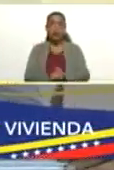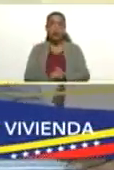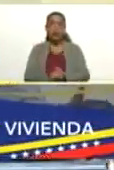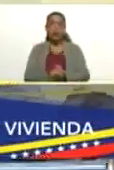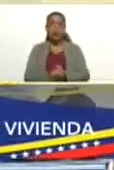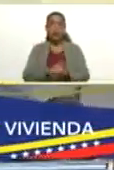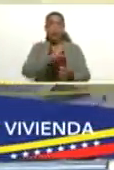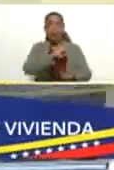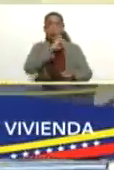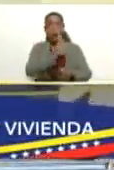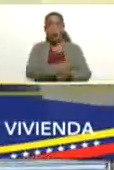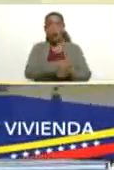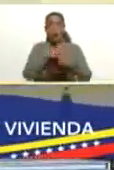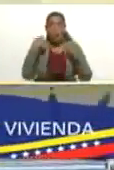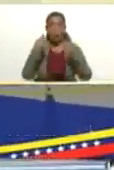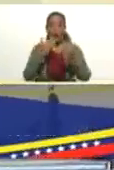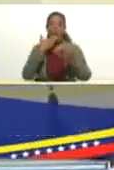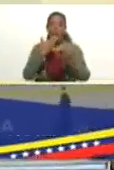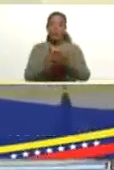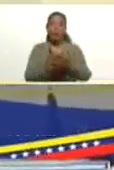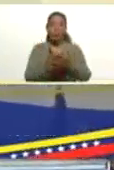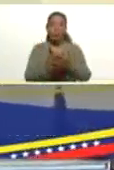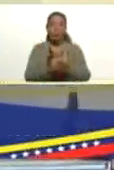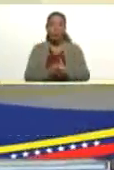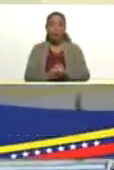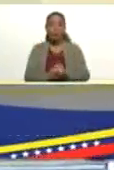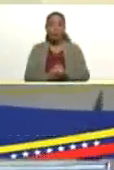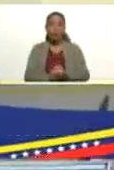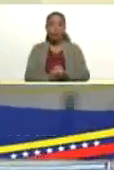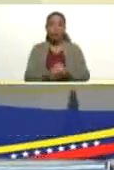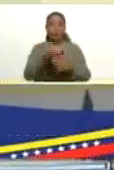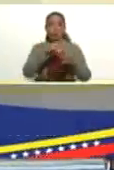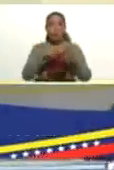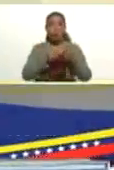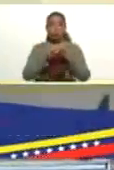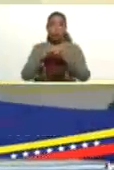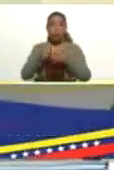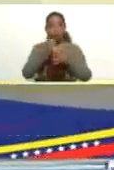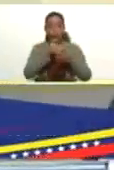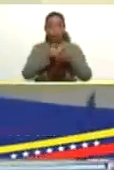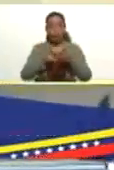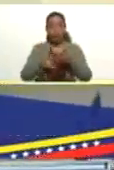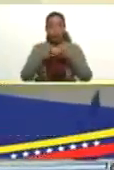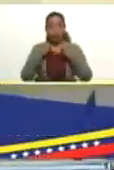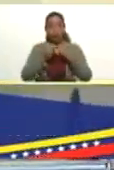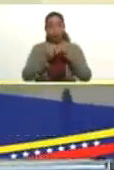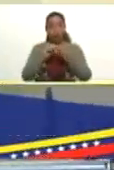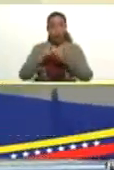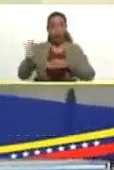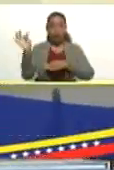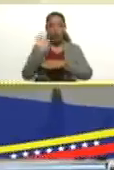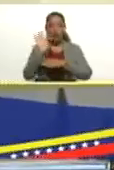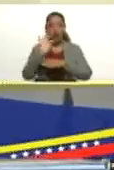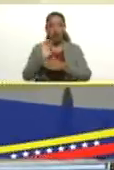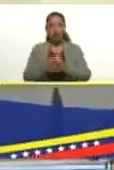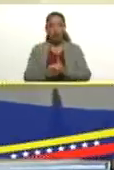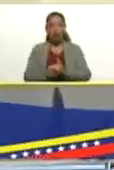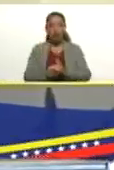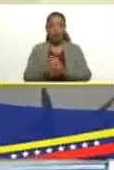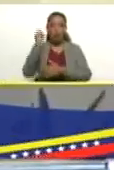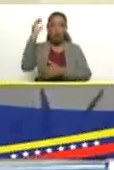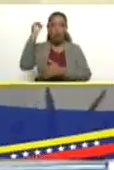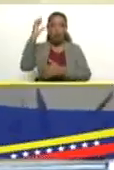Poder Popular nos ha pedido. Una de esas las materializamos en estos lineamientos para la conformación y funcionamiento de las